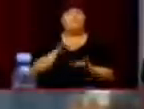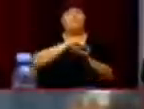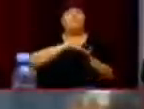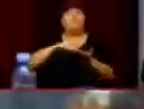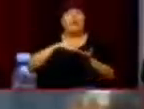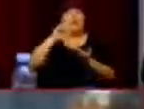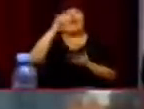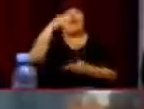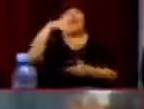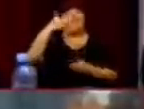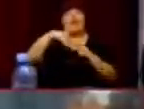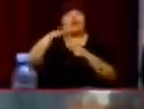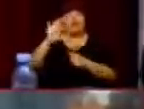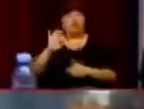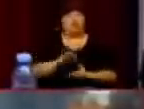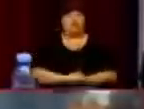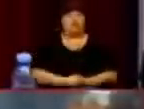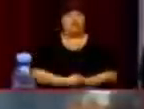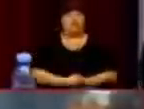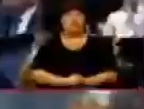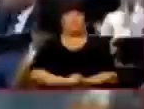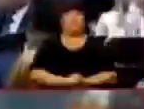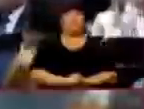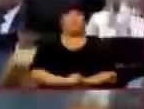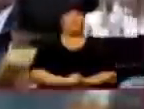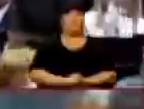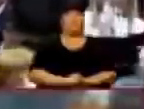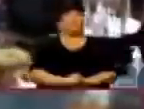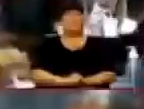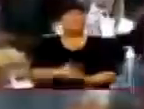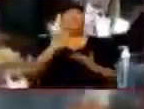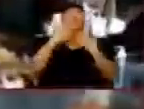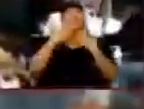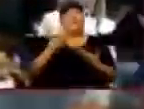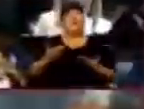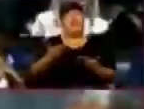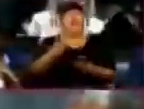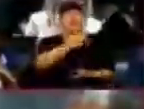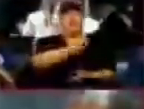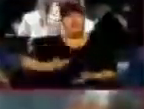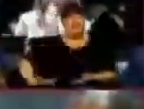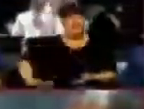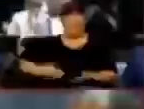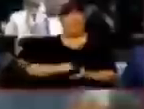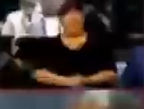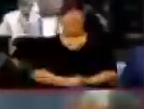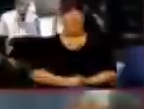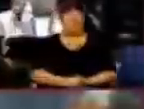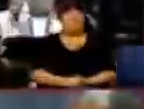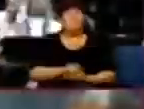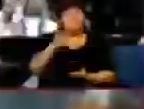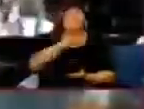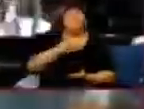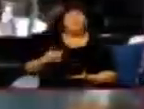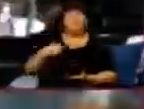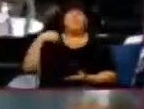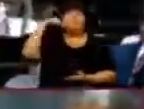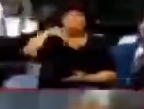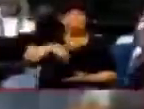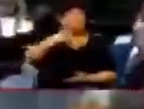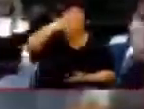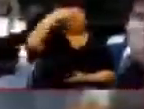diga cosas simples, sin muchos inventos y compañía. Y en el momento del primer Menem y Cavallo había